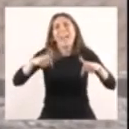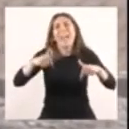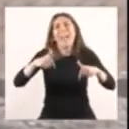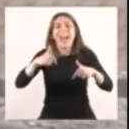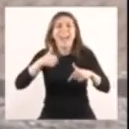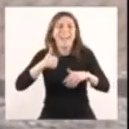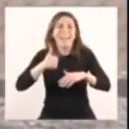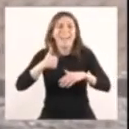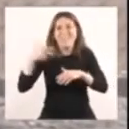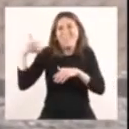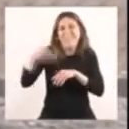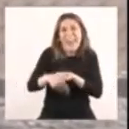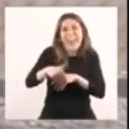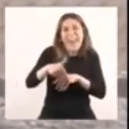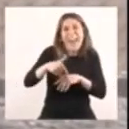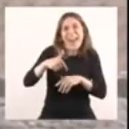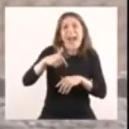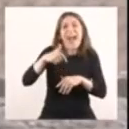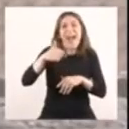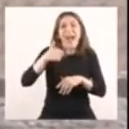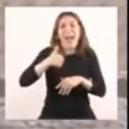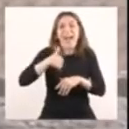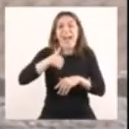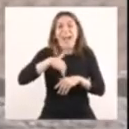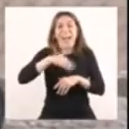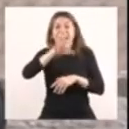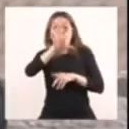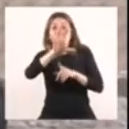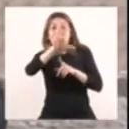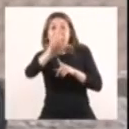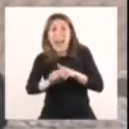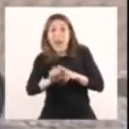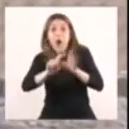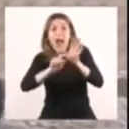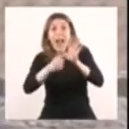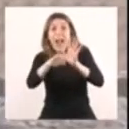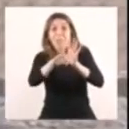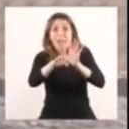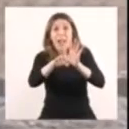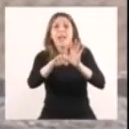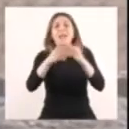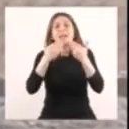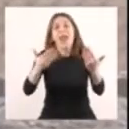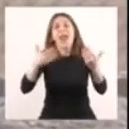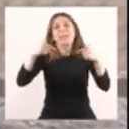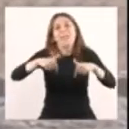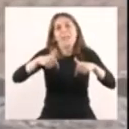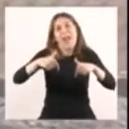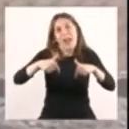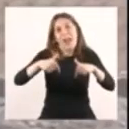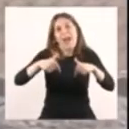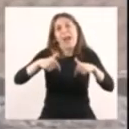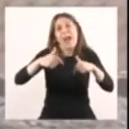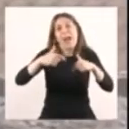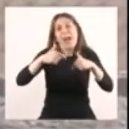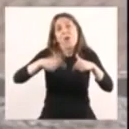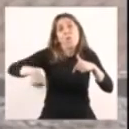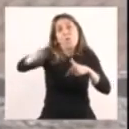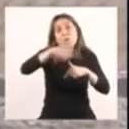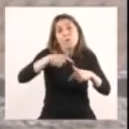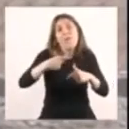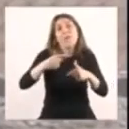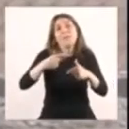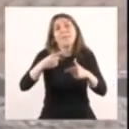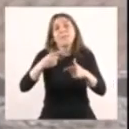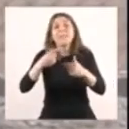corazón de la tierra riojana, y agradeciendo que desde aquí puedan darnos mejor